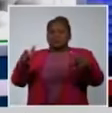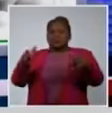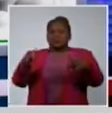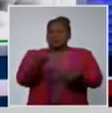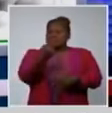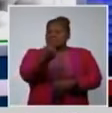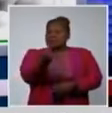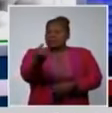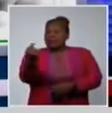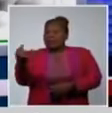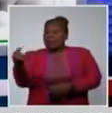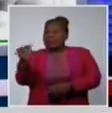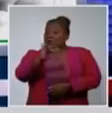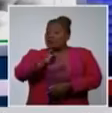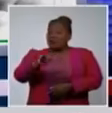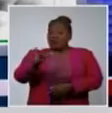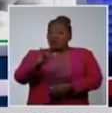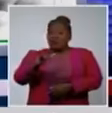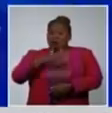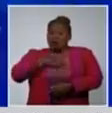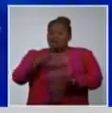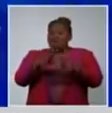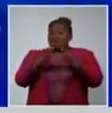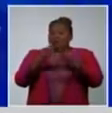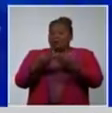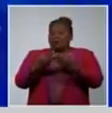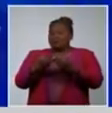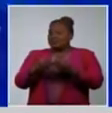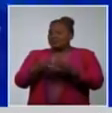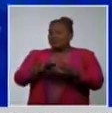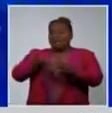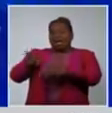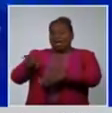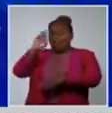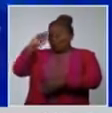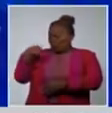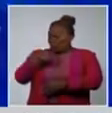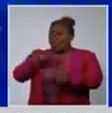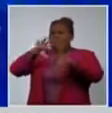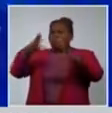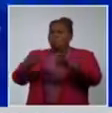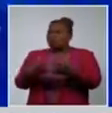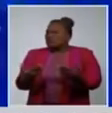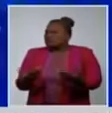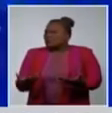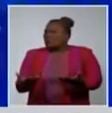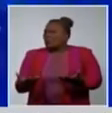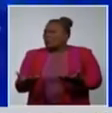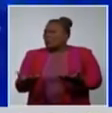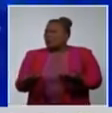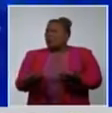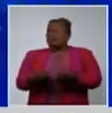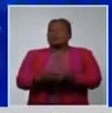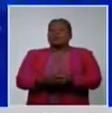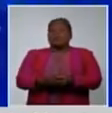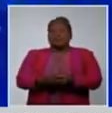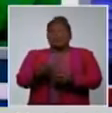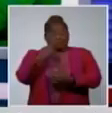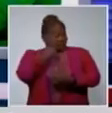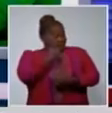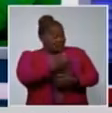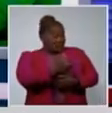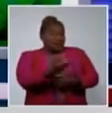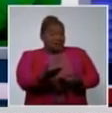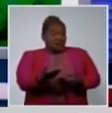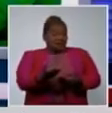también en el escenario de nuestra familia doctor el mundo que dicen las estadísticas esta mañana todo el mundo